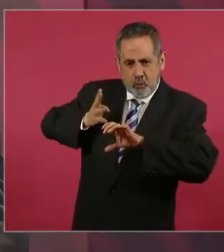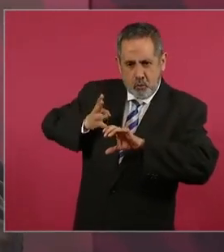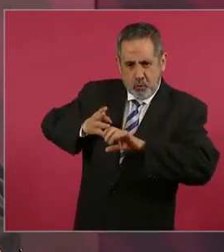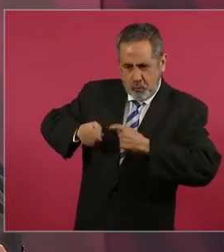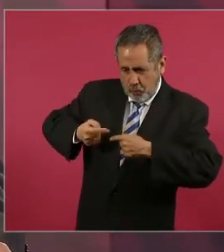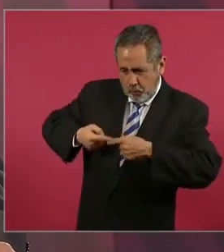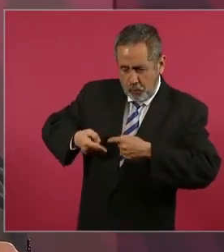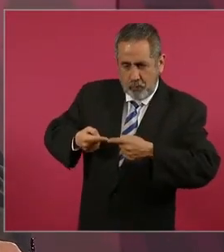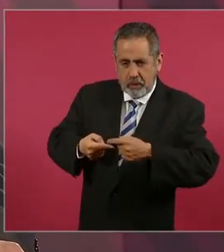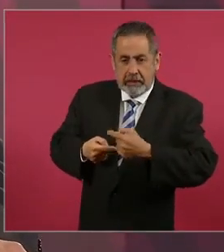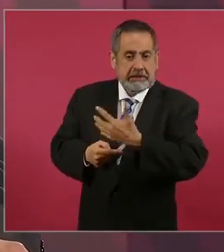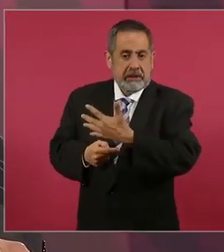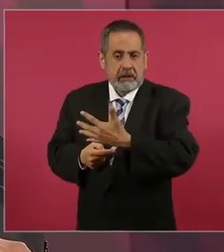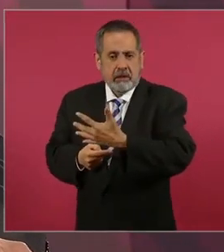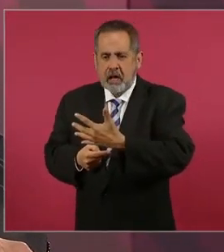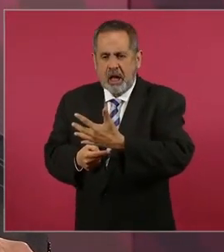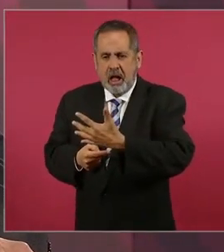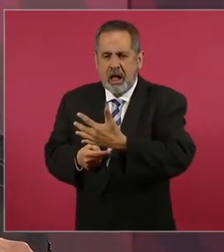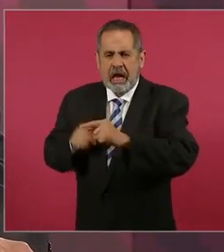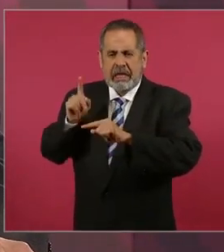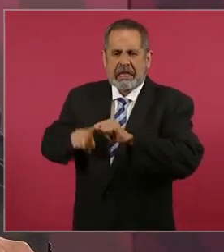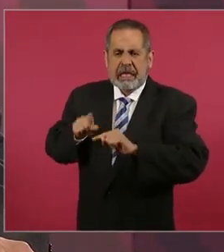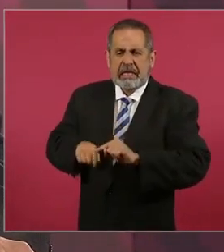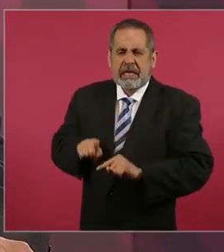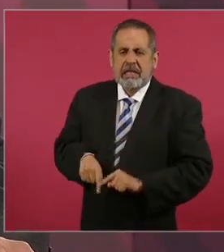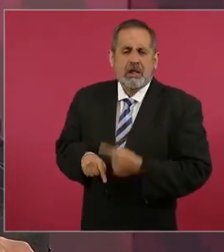se usaba una.